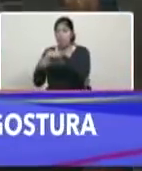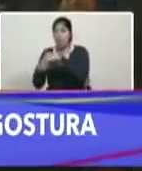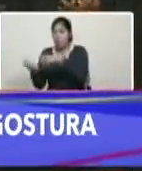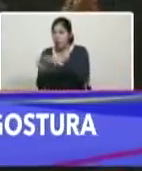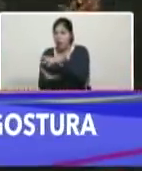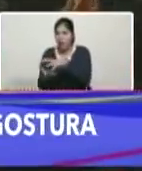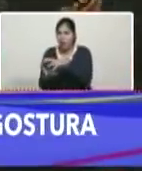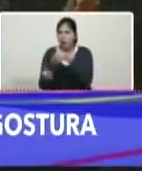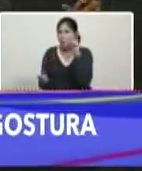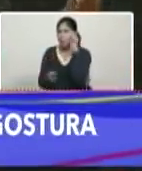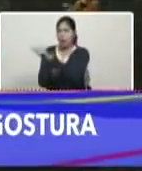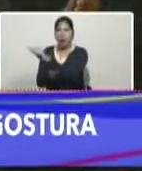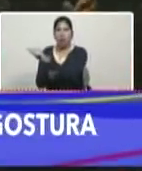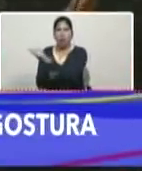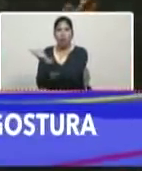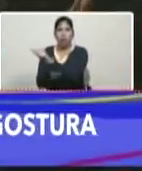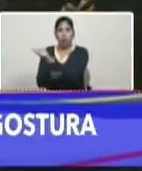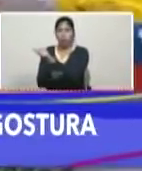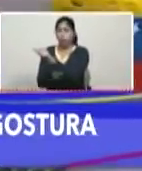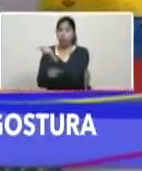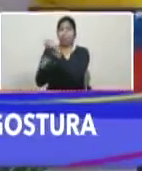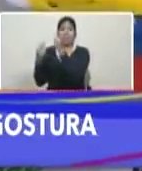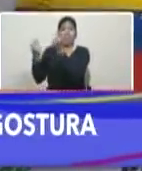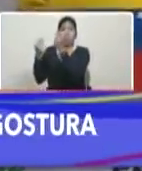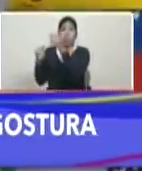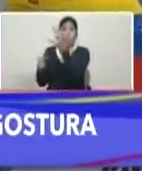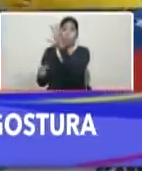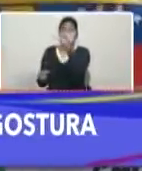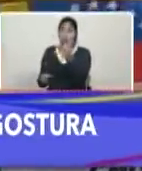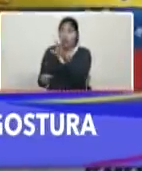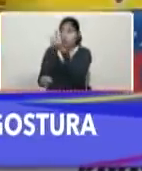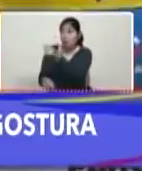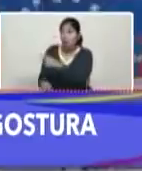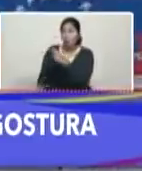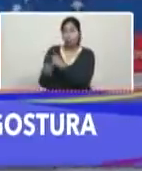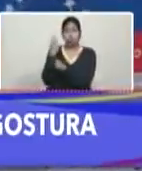que nadie se meta en nuestros asuntos tampoco.